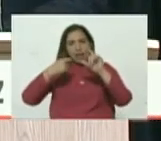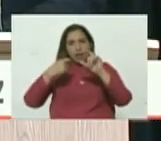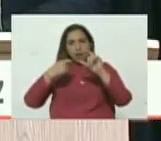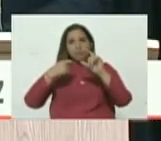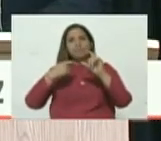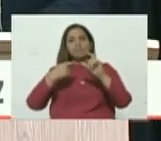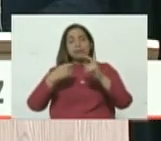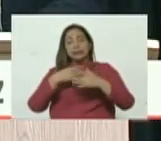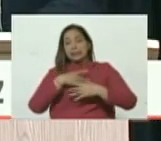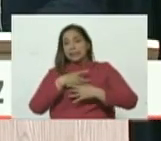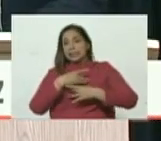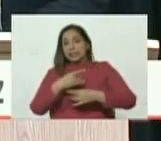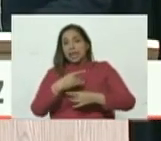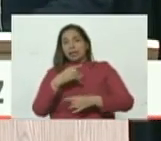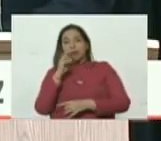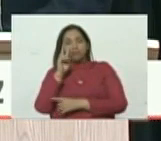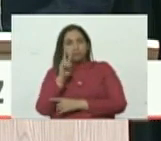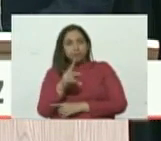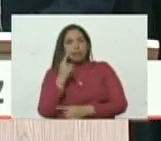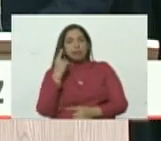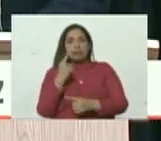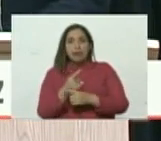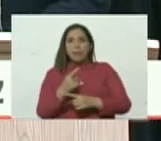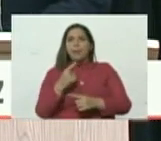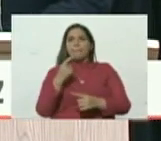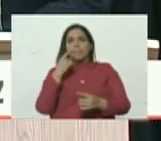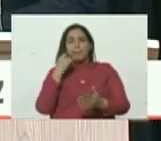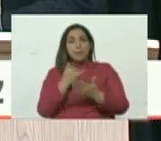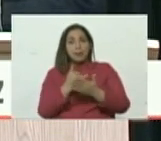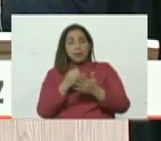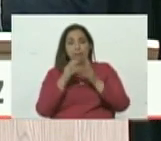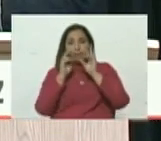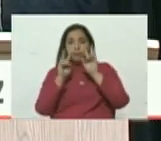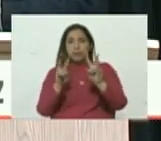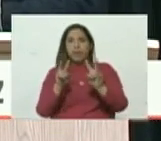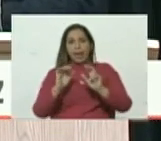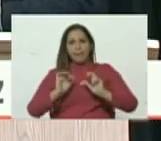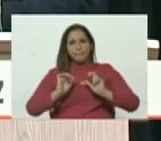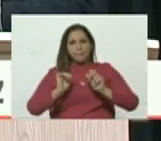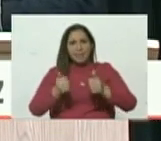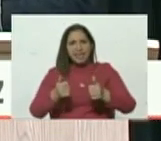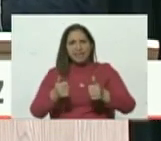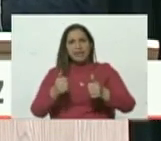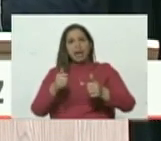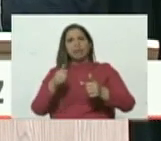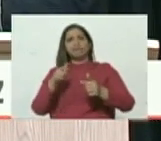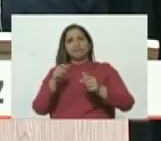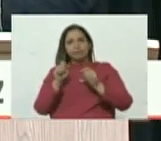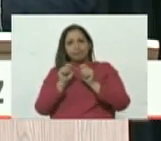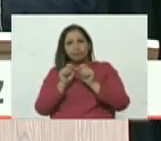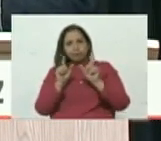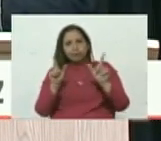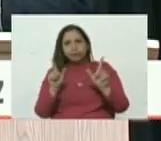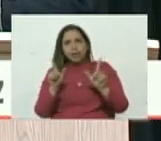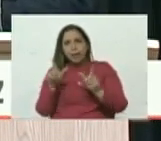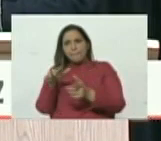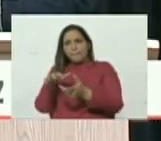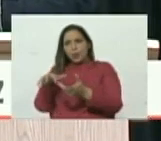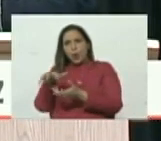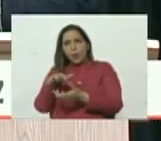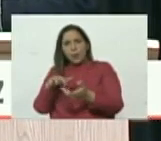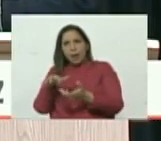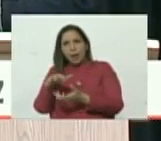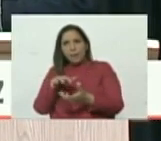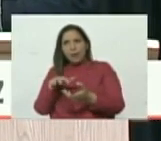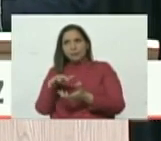elemento interesante, porque empiezan a aparecer las rencillas, que es el signo patognomónico, como decimos los médicos,